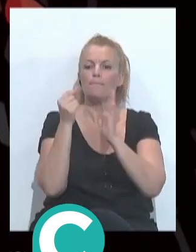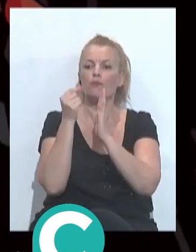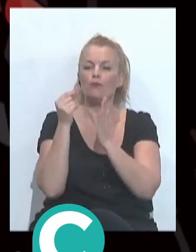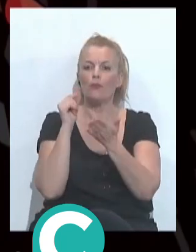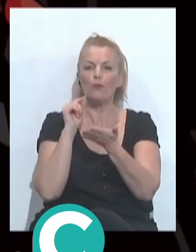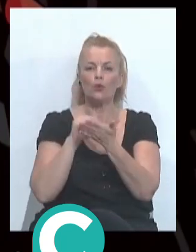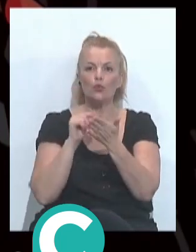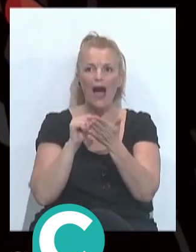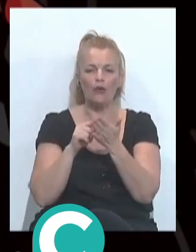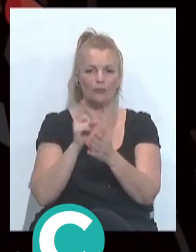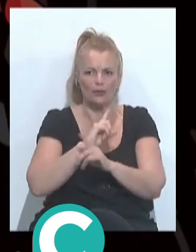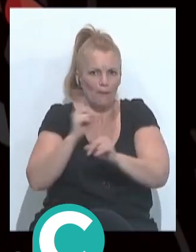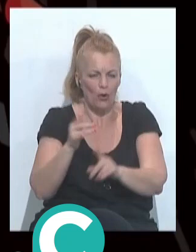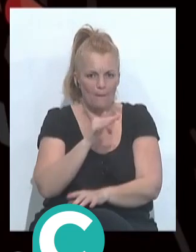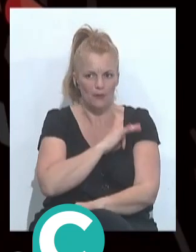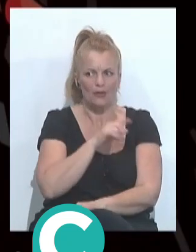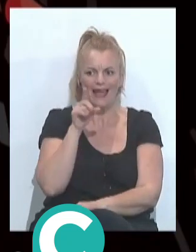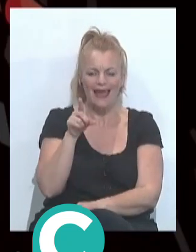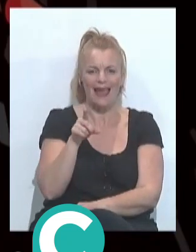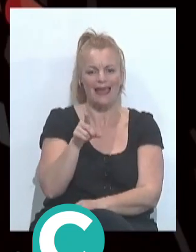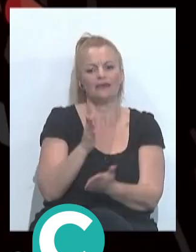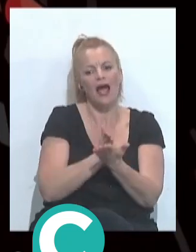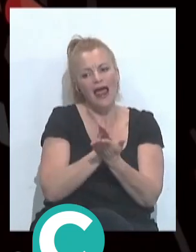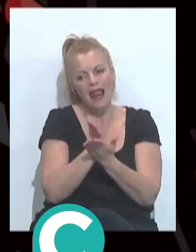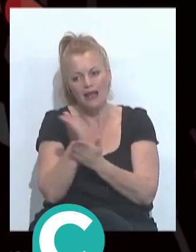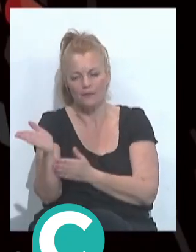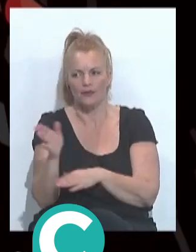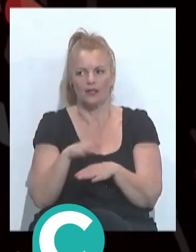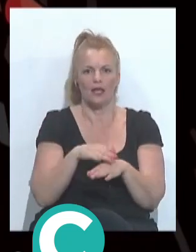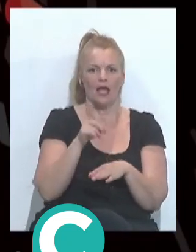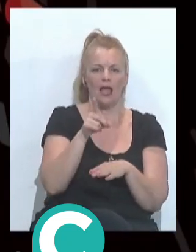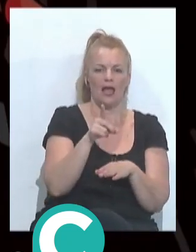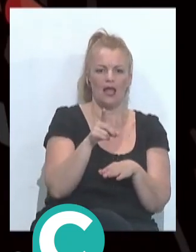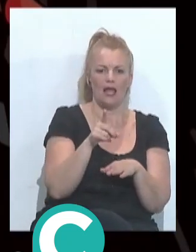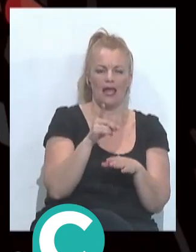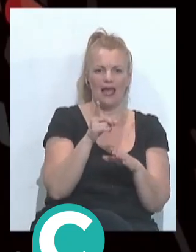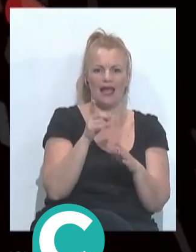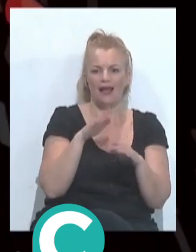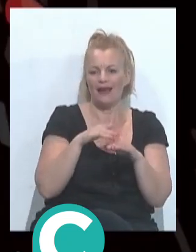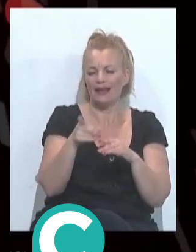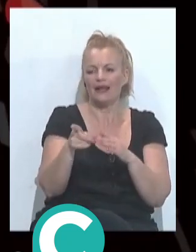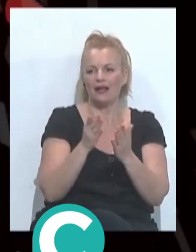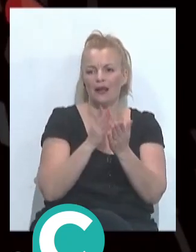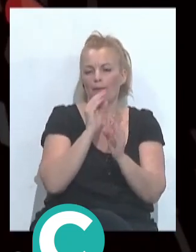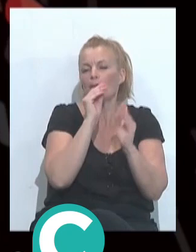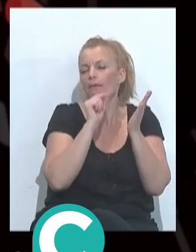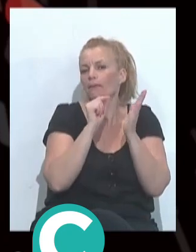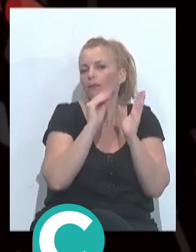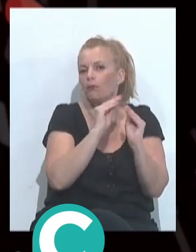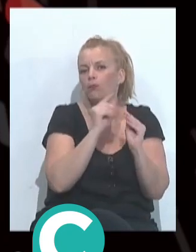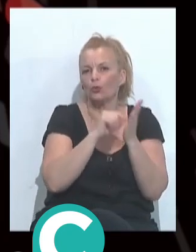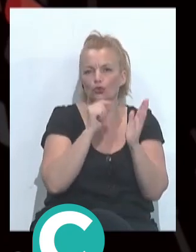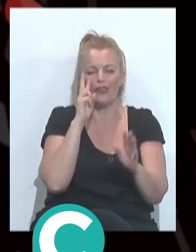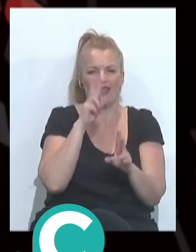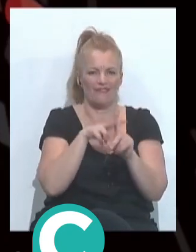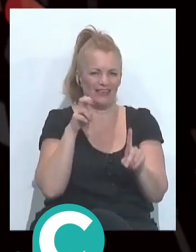puntuado sino que además no se ha dicho oye pues esta es la línea a seguir si no es la línea a no seguir es lo que creo que sea bajo el punto de vista del jurado esto es lo